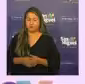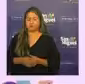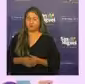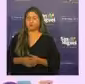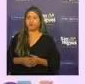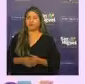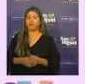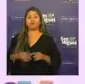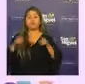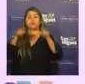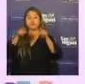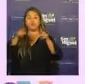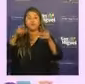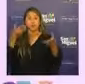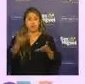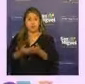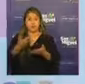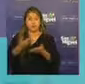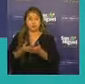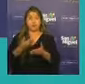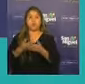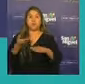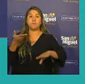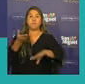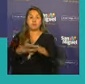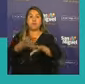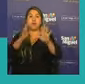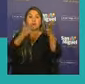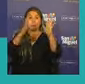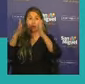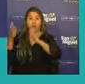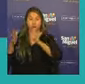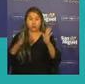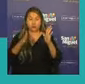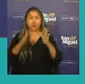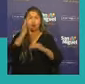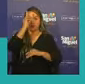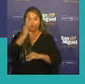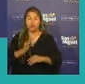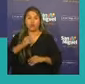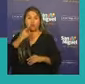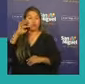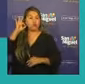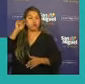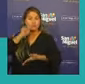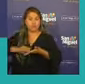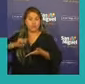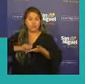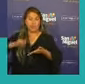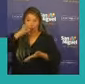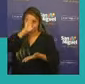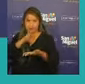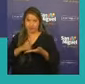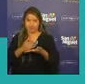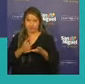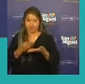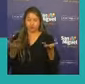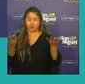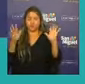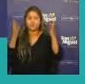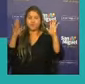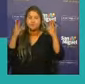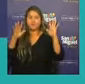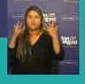Y ahí aprovechar de pedir un aplauso para las y los funcionarios de la Secretaría de Planificación.